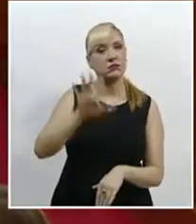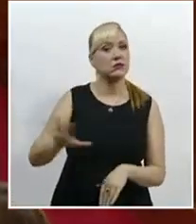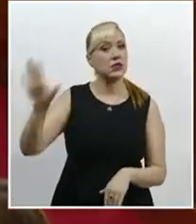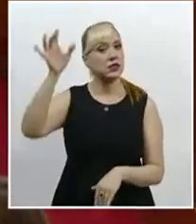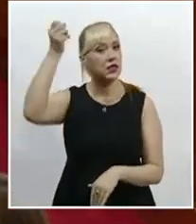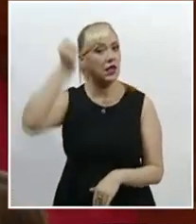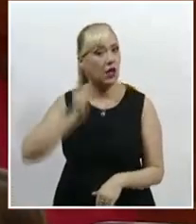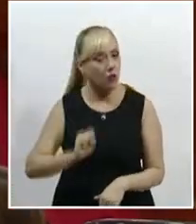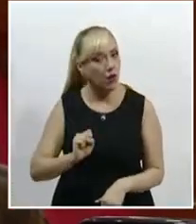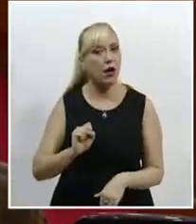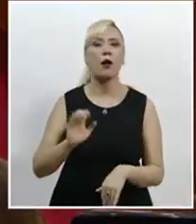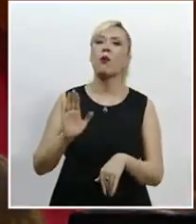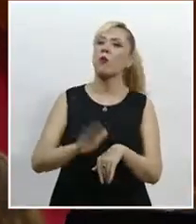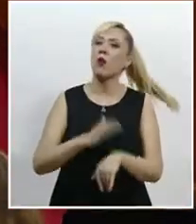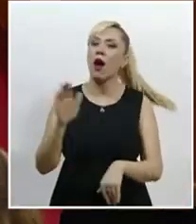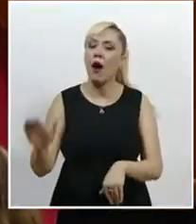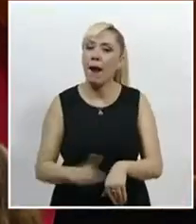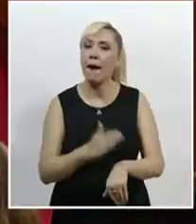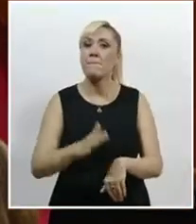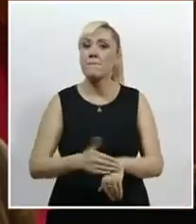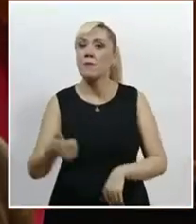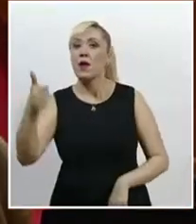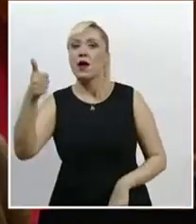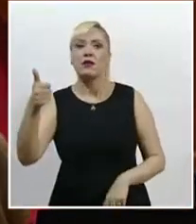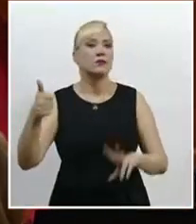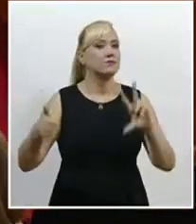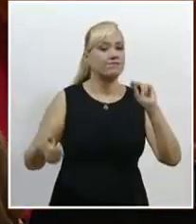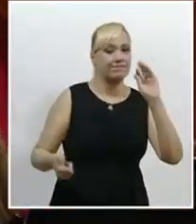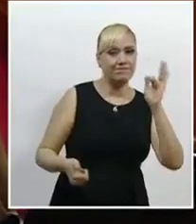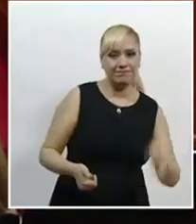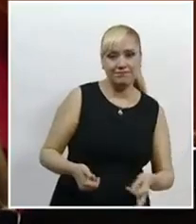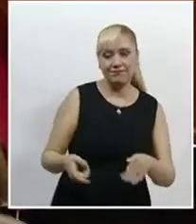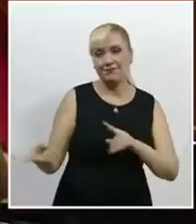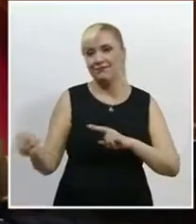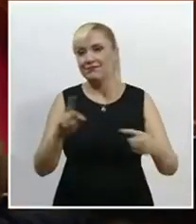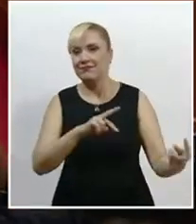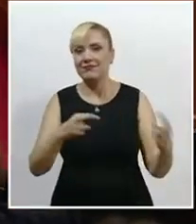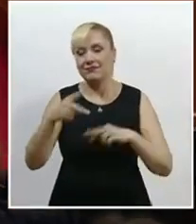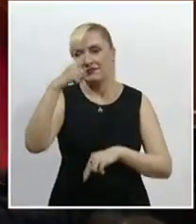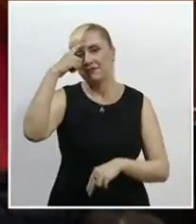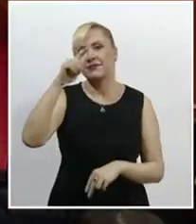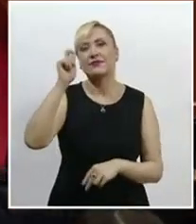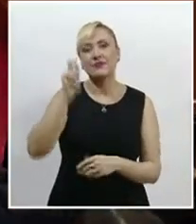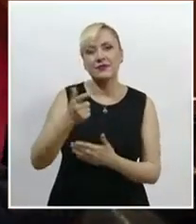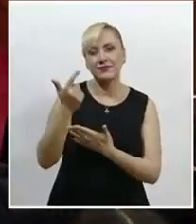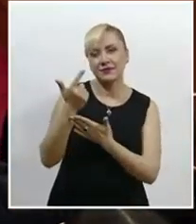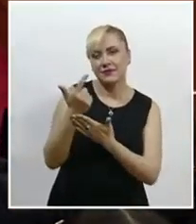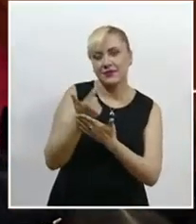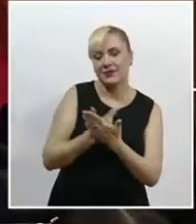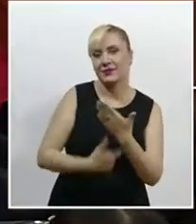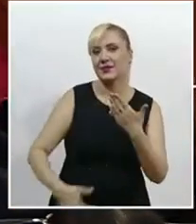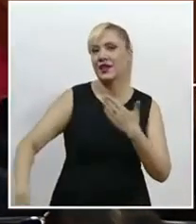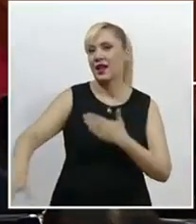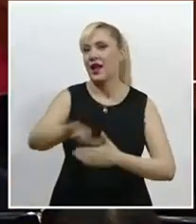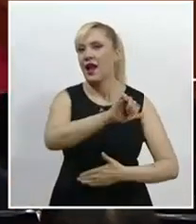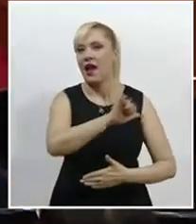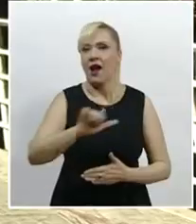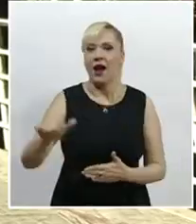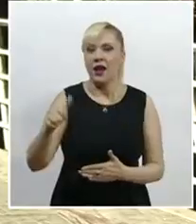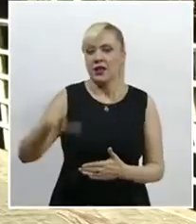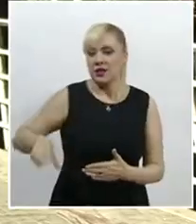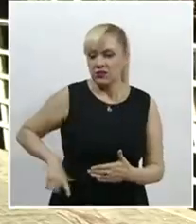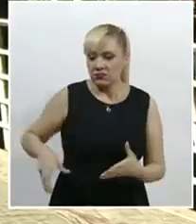de Sinaloa sobre la aprobación o rechazo de los informes individuales de la revisión y fiscalización de la cuenta pública de